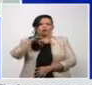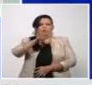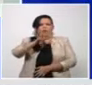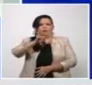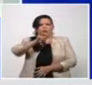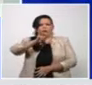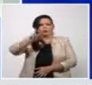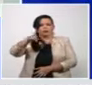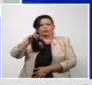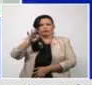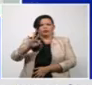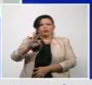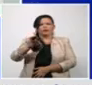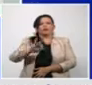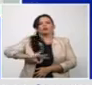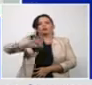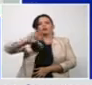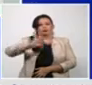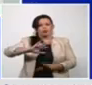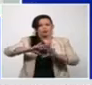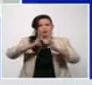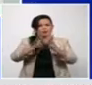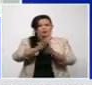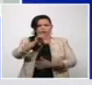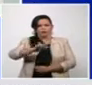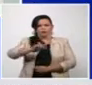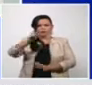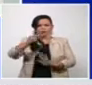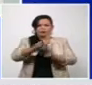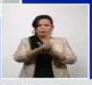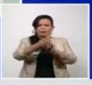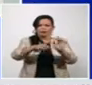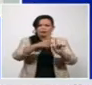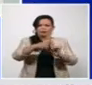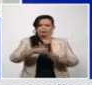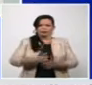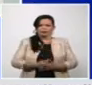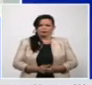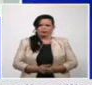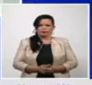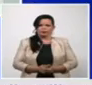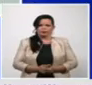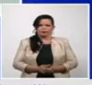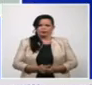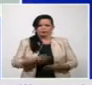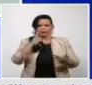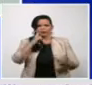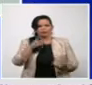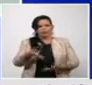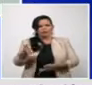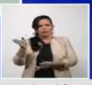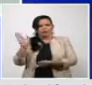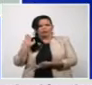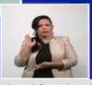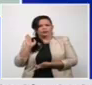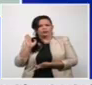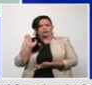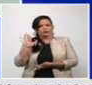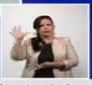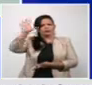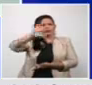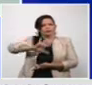49,8% de todos los casos confirmados. Muy brevemente el mapa de La Habana, todavía muy